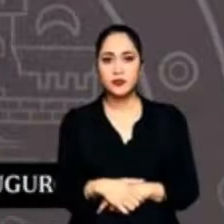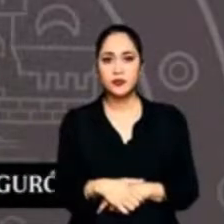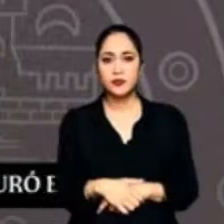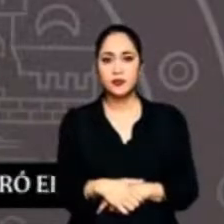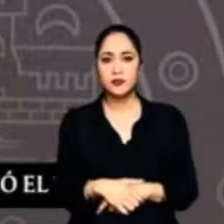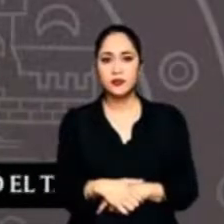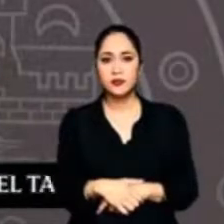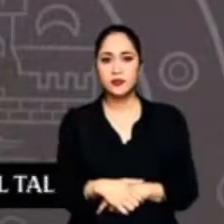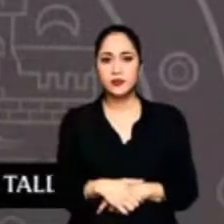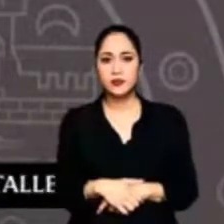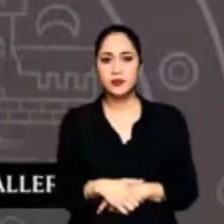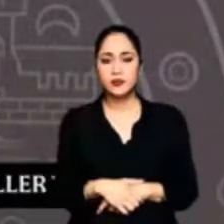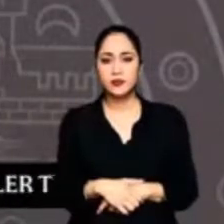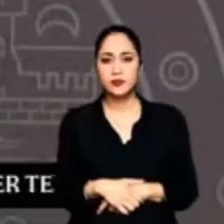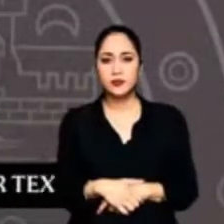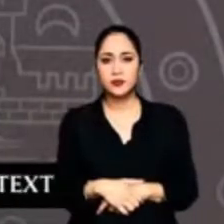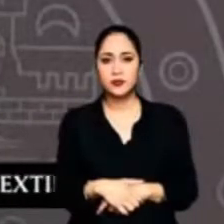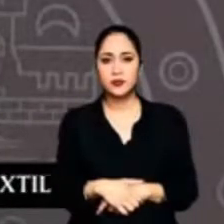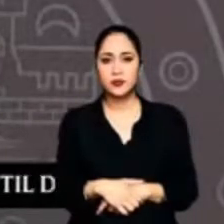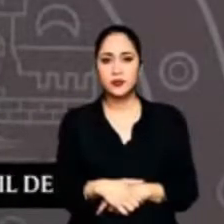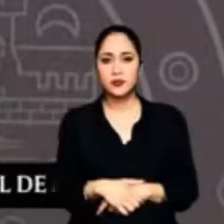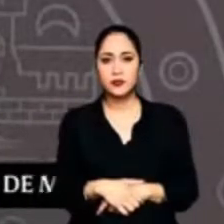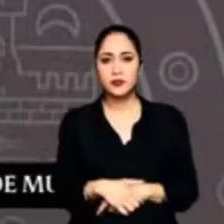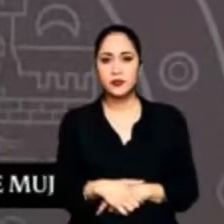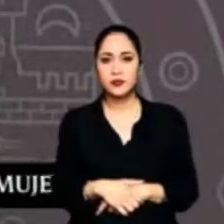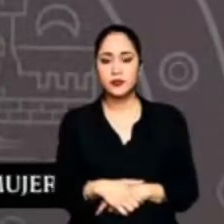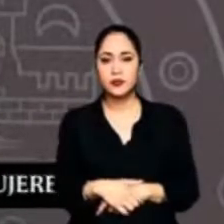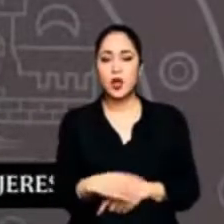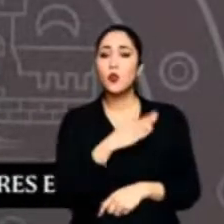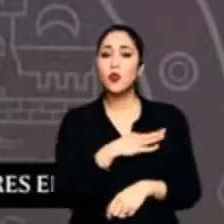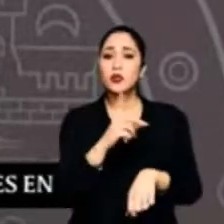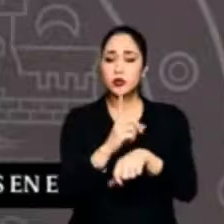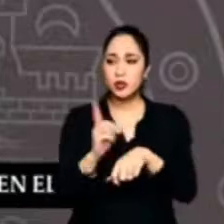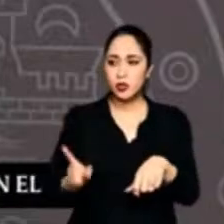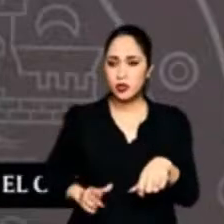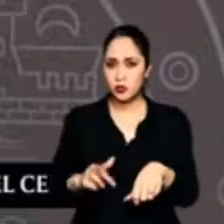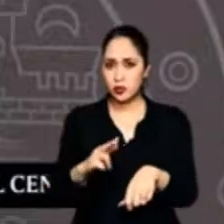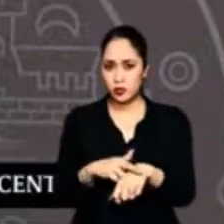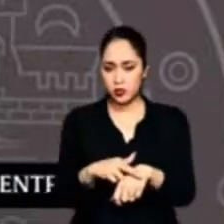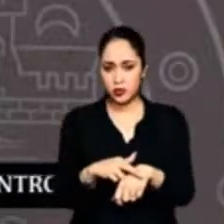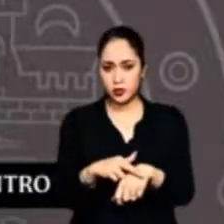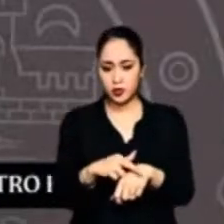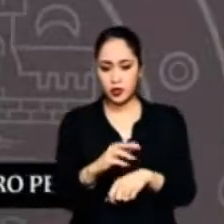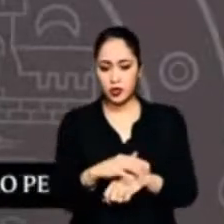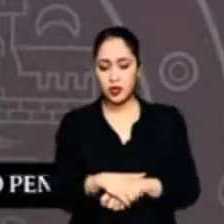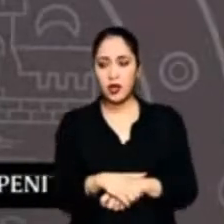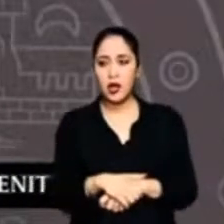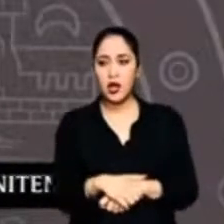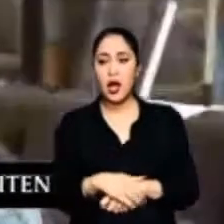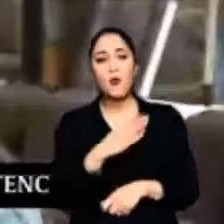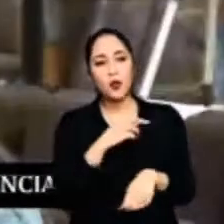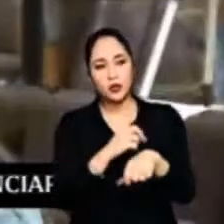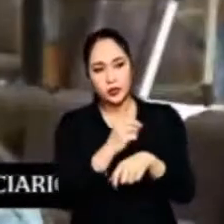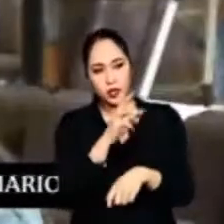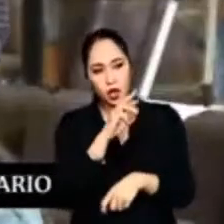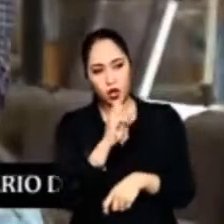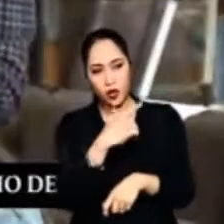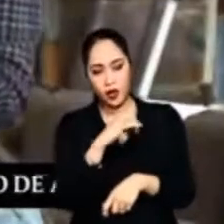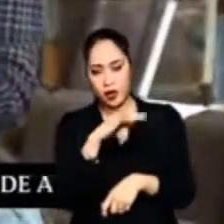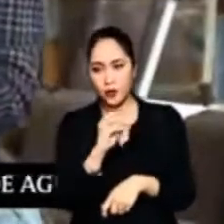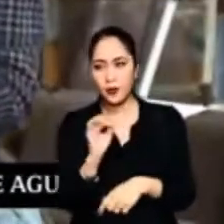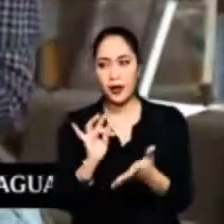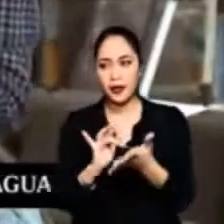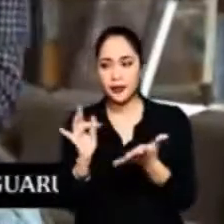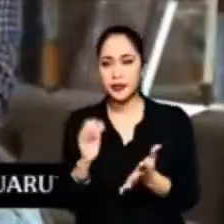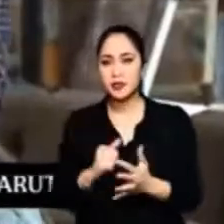Buenos días, gobernador. Eso es qué bueno, mi querido. Buenos días, gobernador. Oiga, Rogerio. Gracias, buenos días, a la orden. Traía este